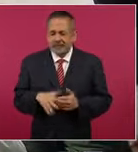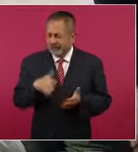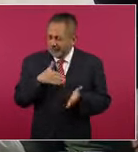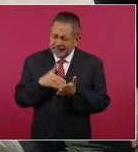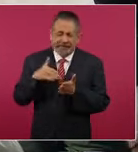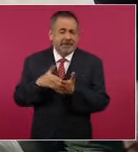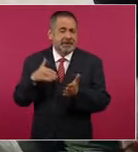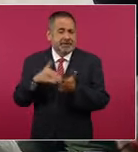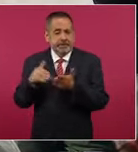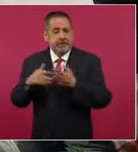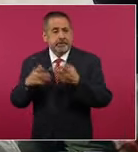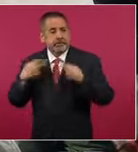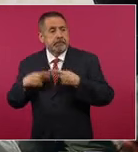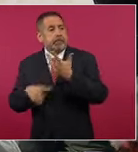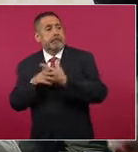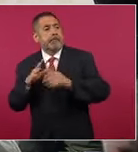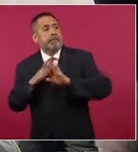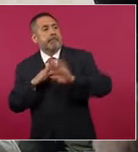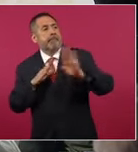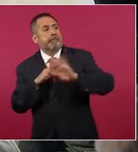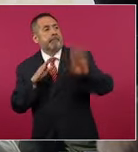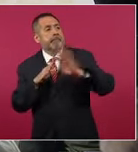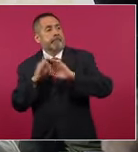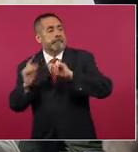miles de